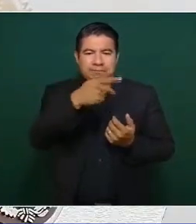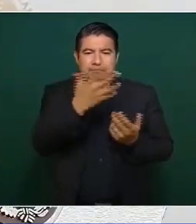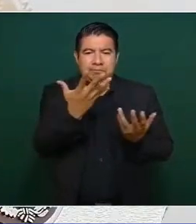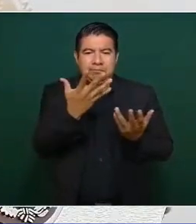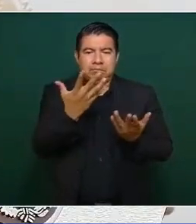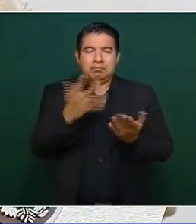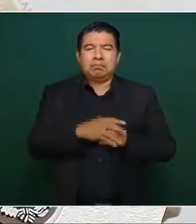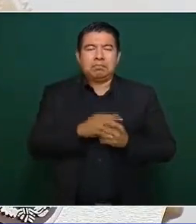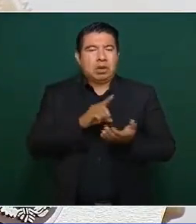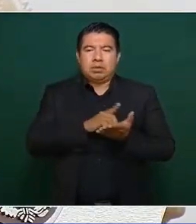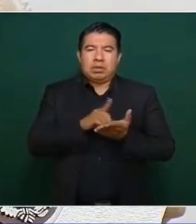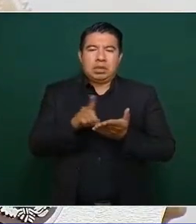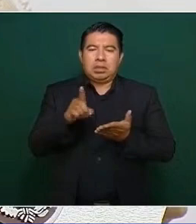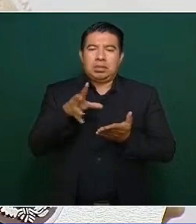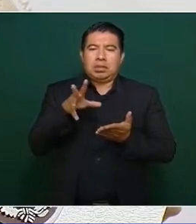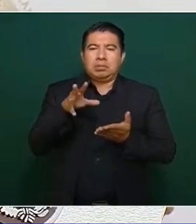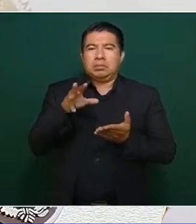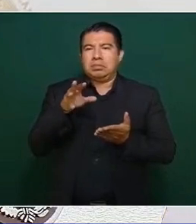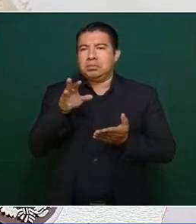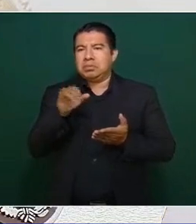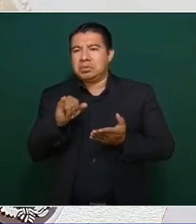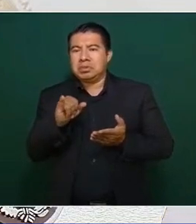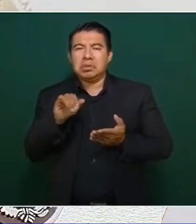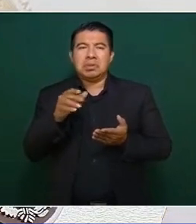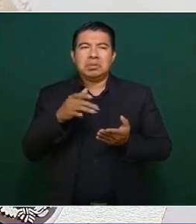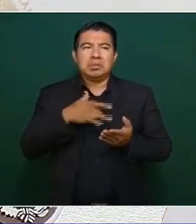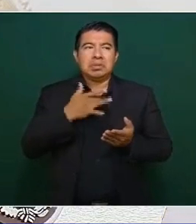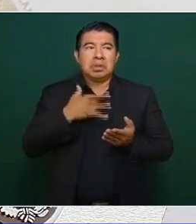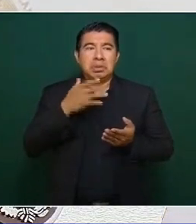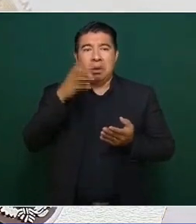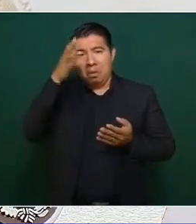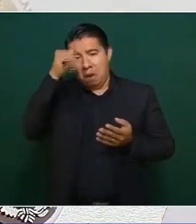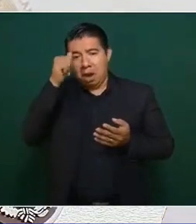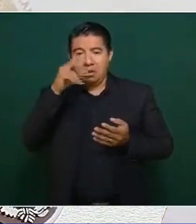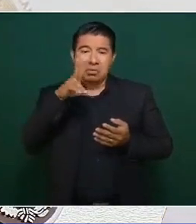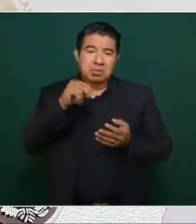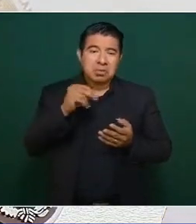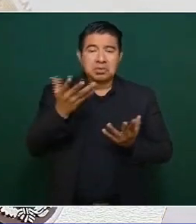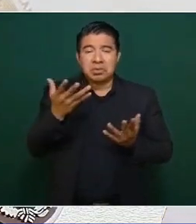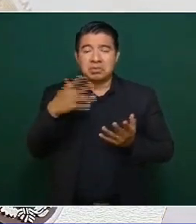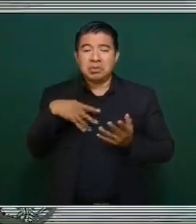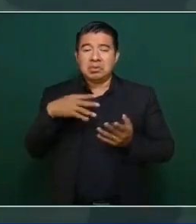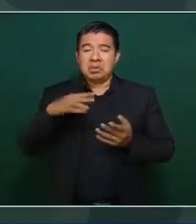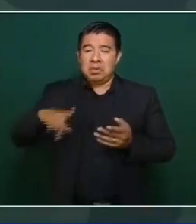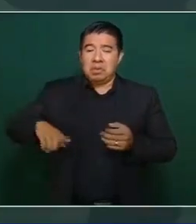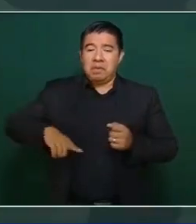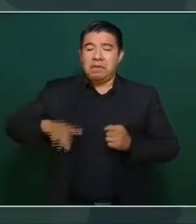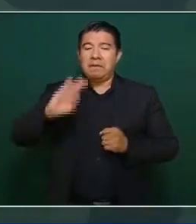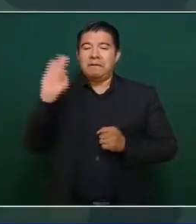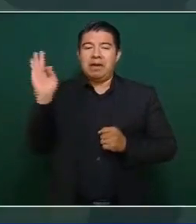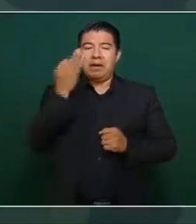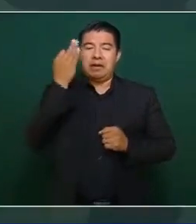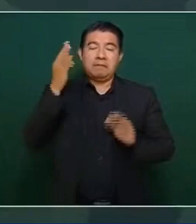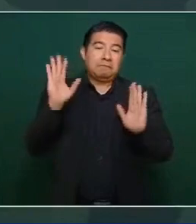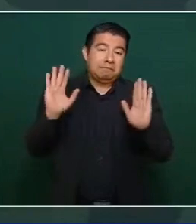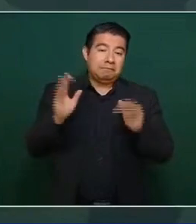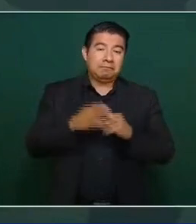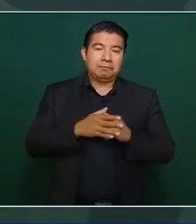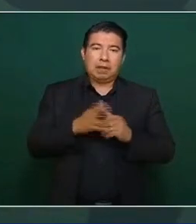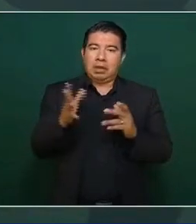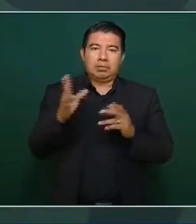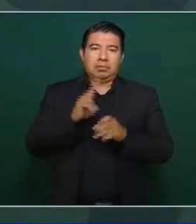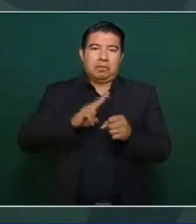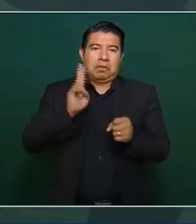ejercido su derecho a disentir con el gobierno federal y esto es